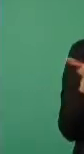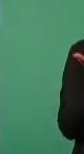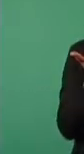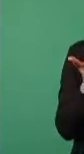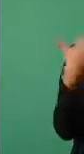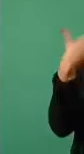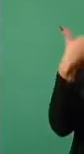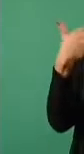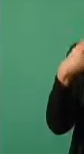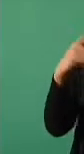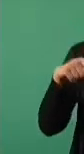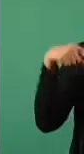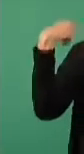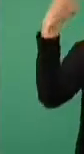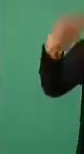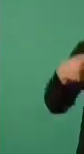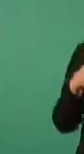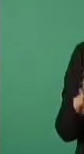No sé si encontraste